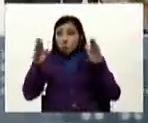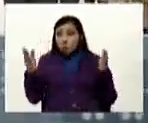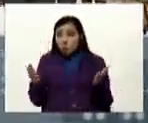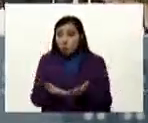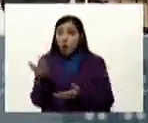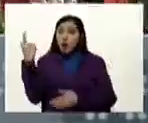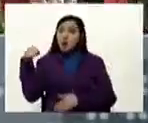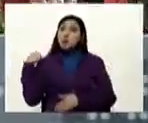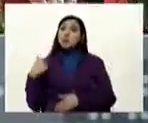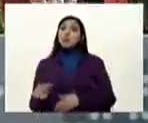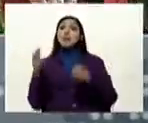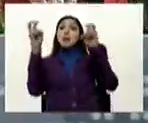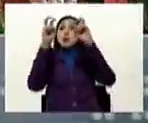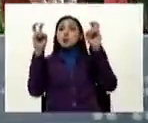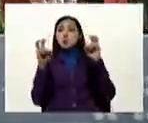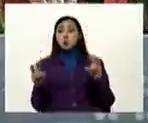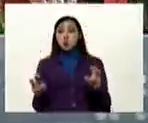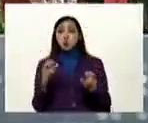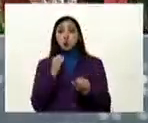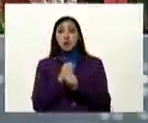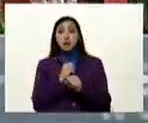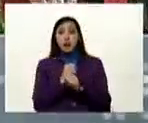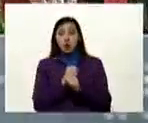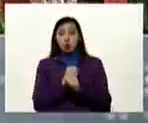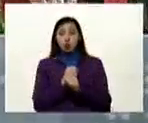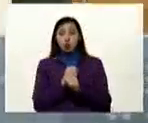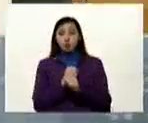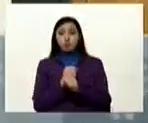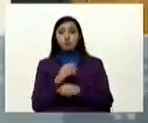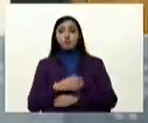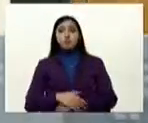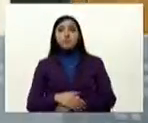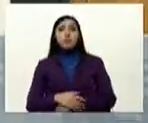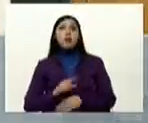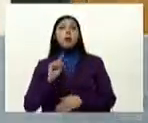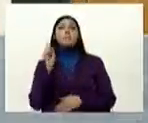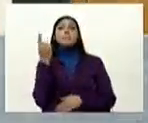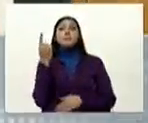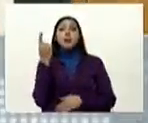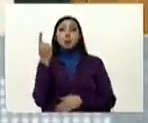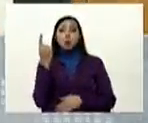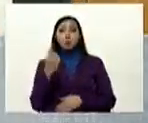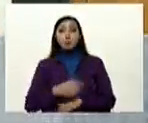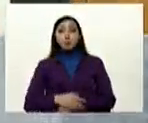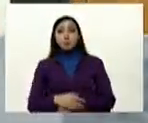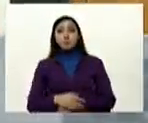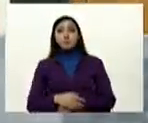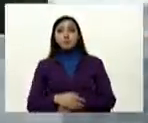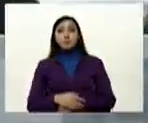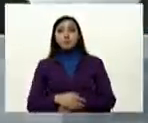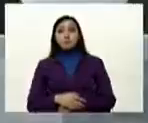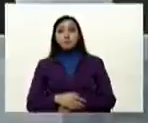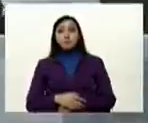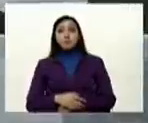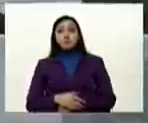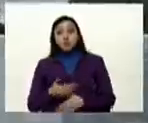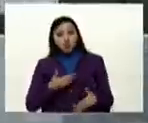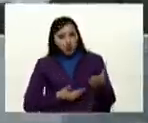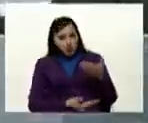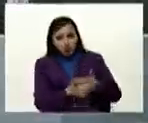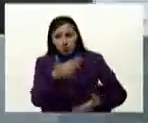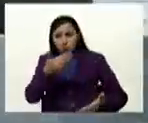varias directrices de acción. En primer lugar, la